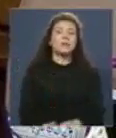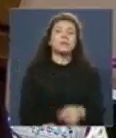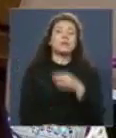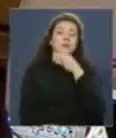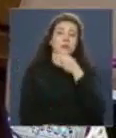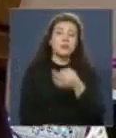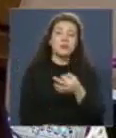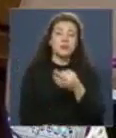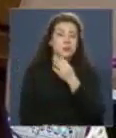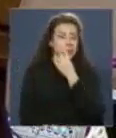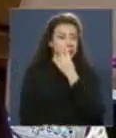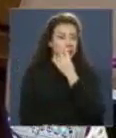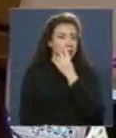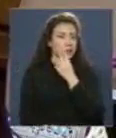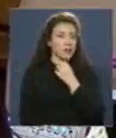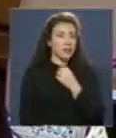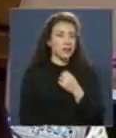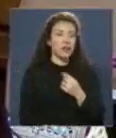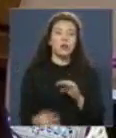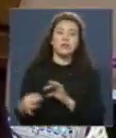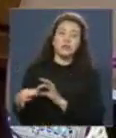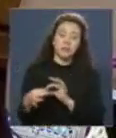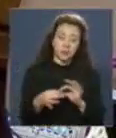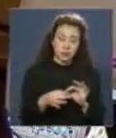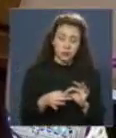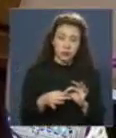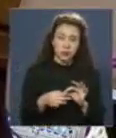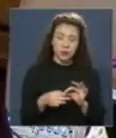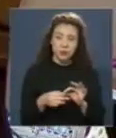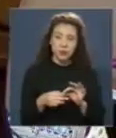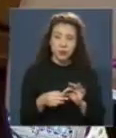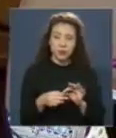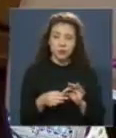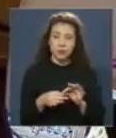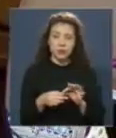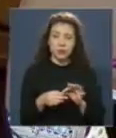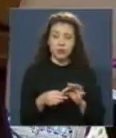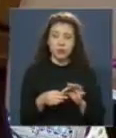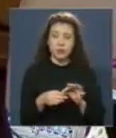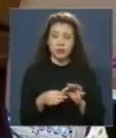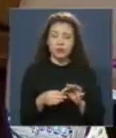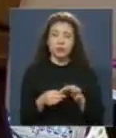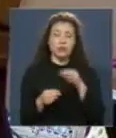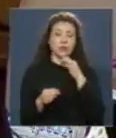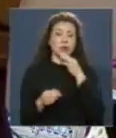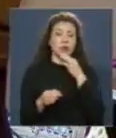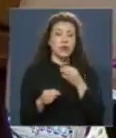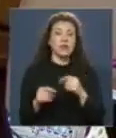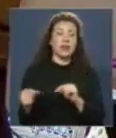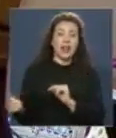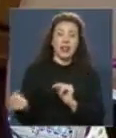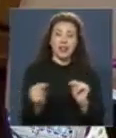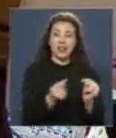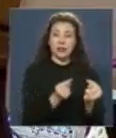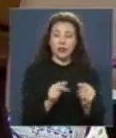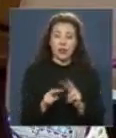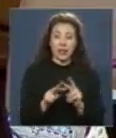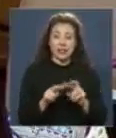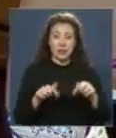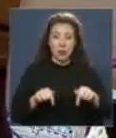bien, el argumento que establece obviamente la configuración de la discusión que hoy día llevamos a